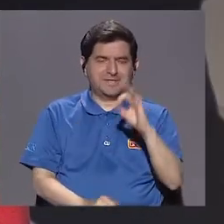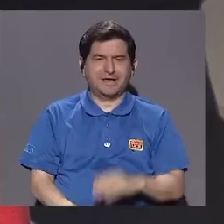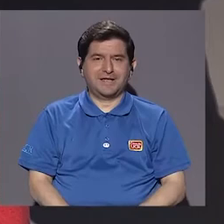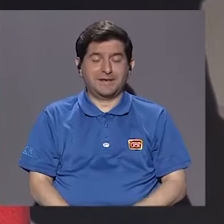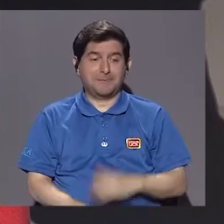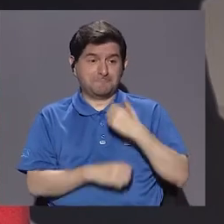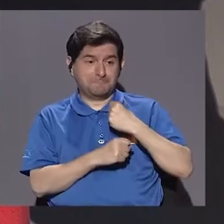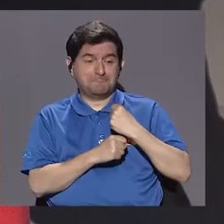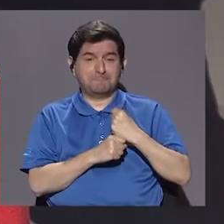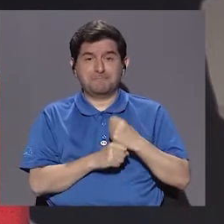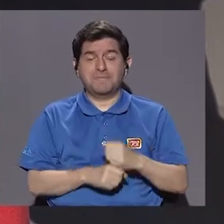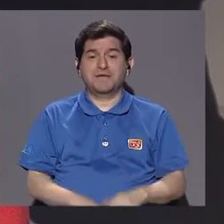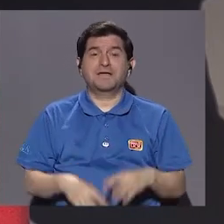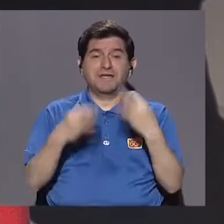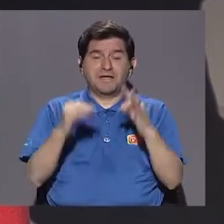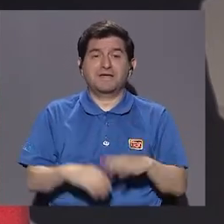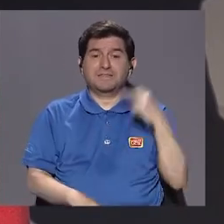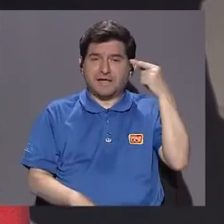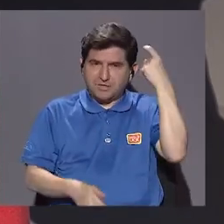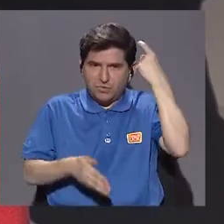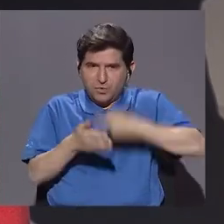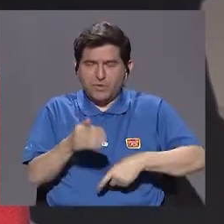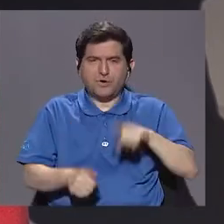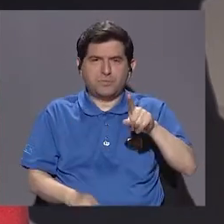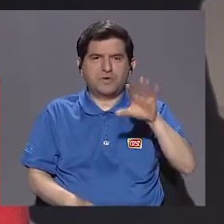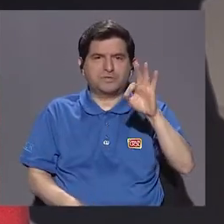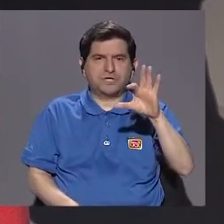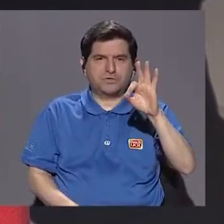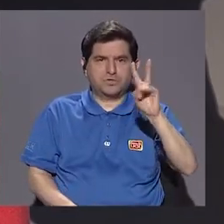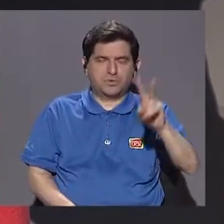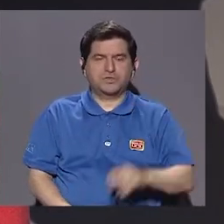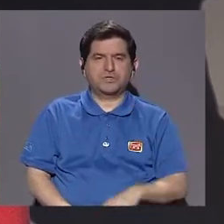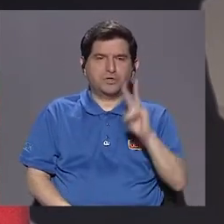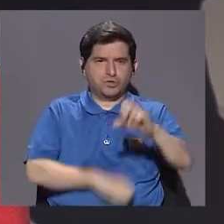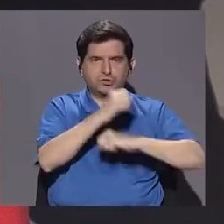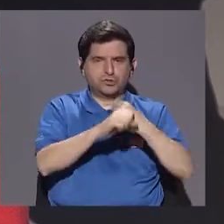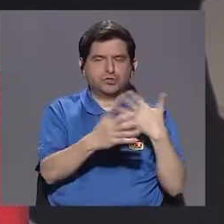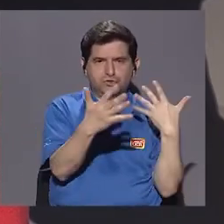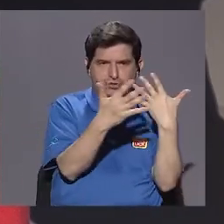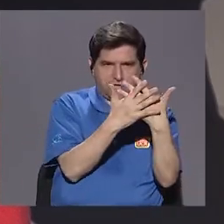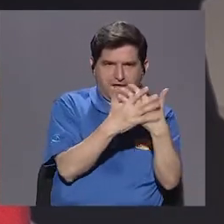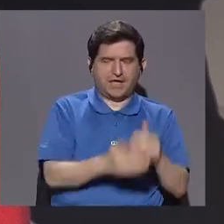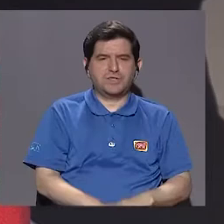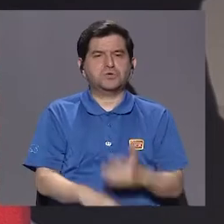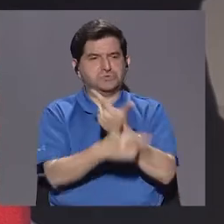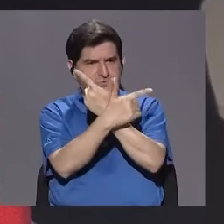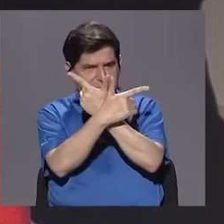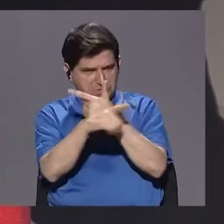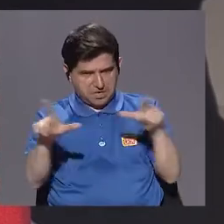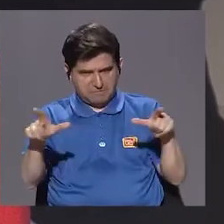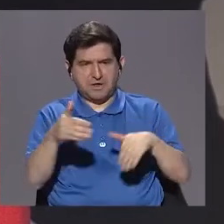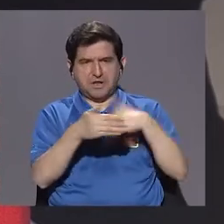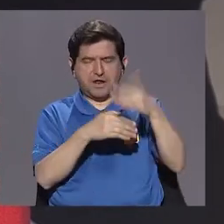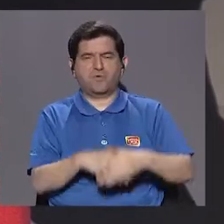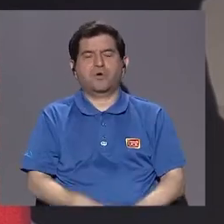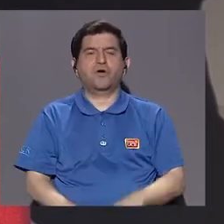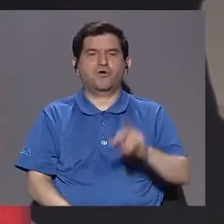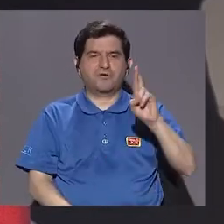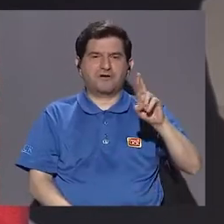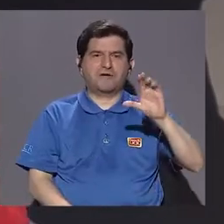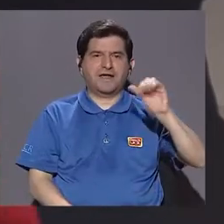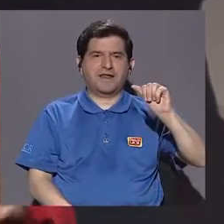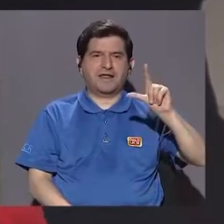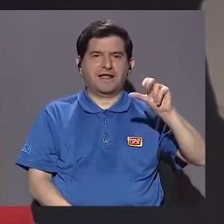militar que intentó un golpe de estado 1992 pasa dos años en la cárcel lo lidera rafael caldera